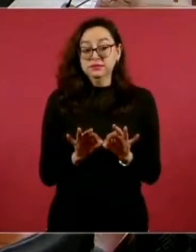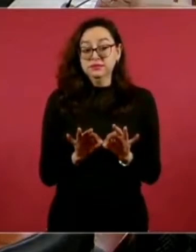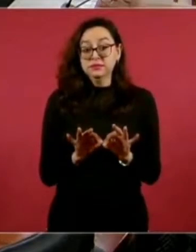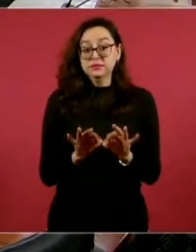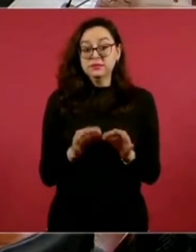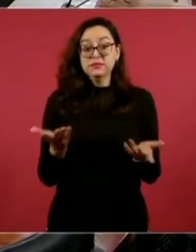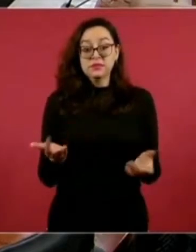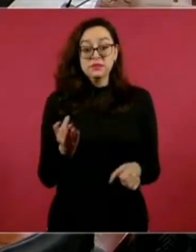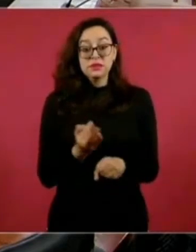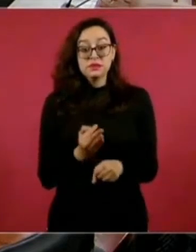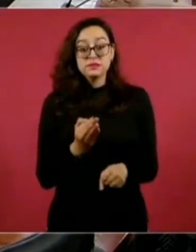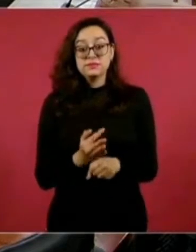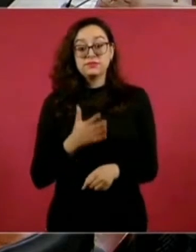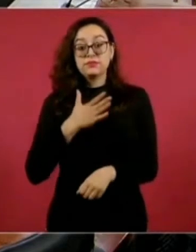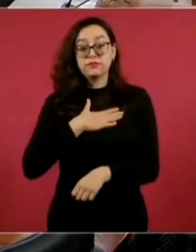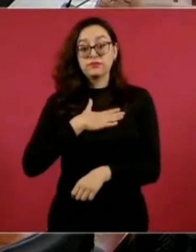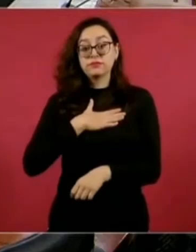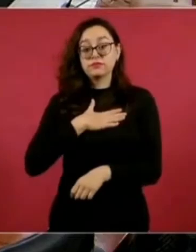emitiendo